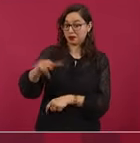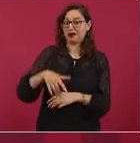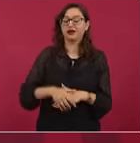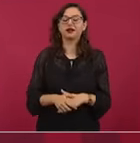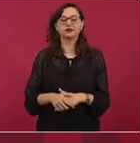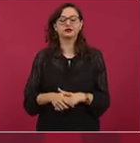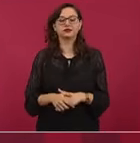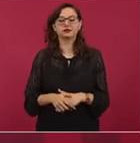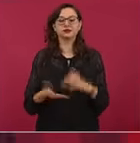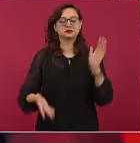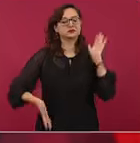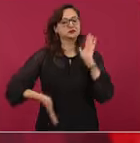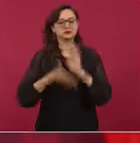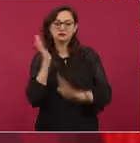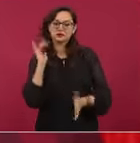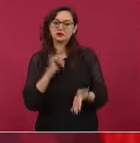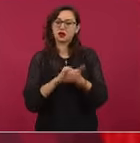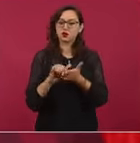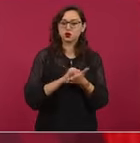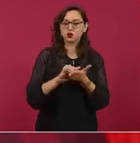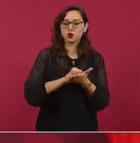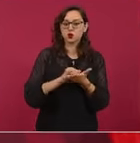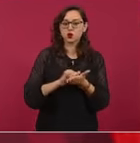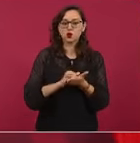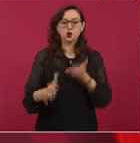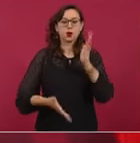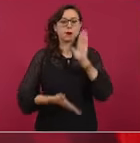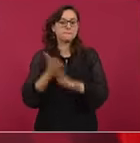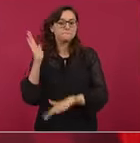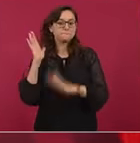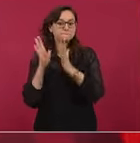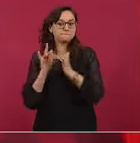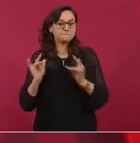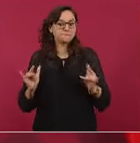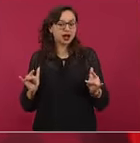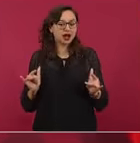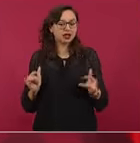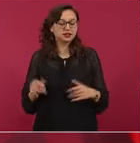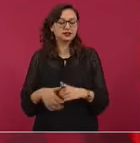y a Nueva York y a París, y